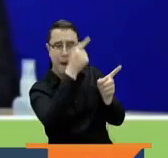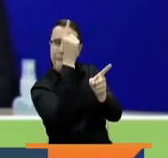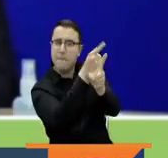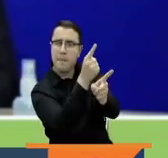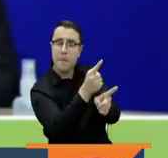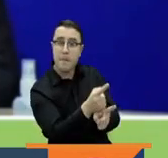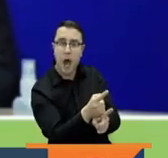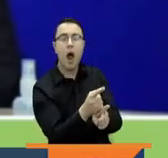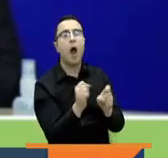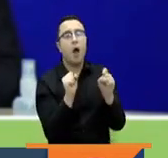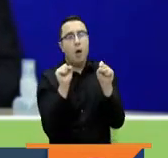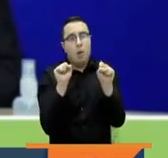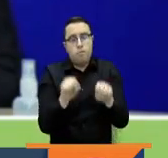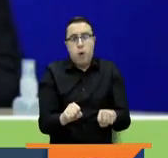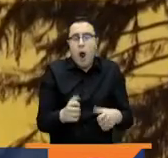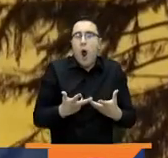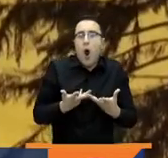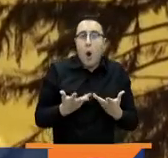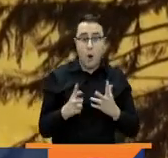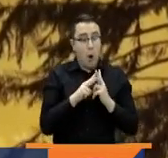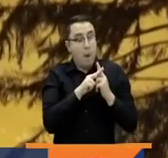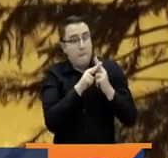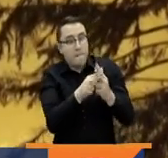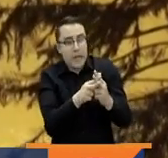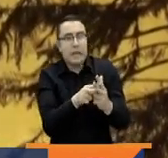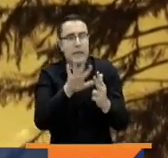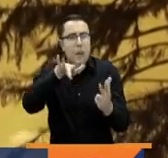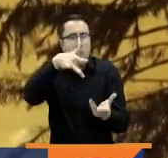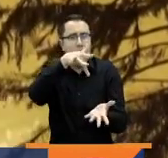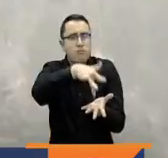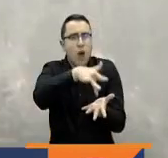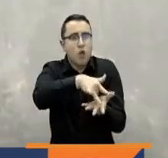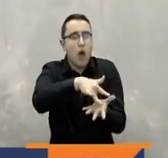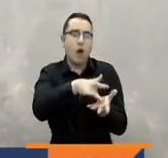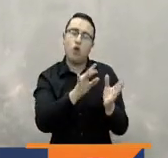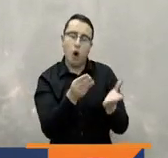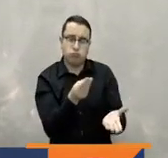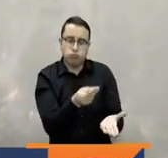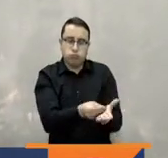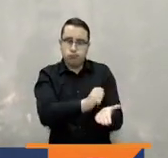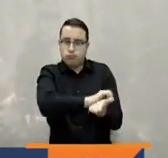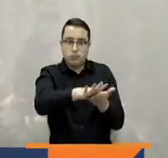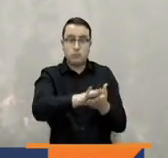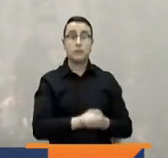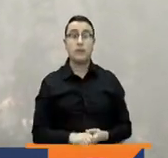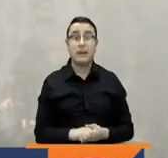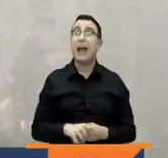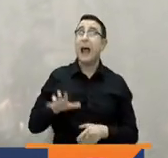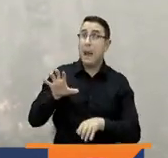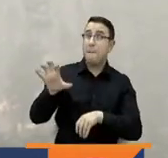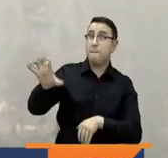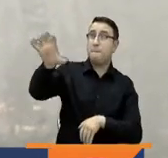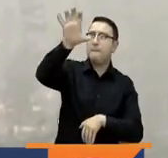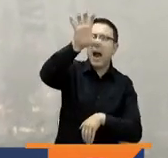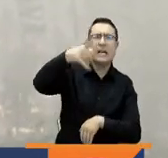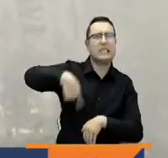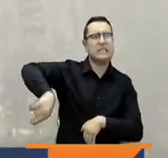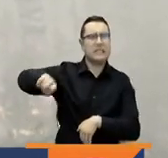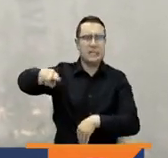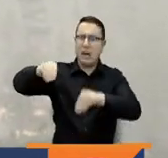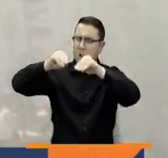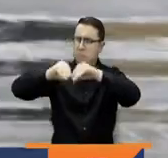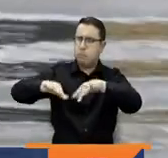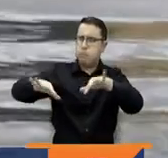con donación efectiva de créditos. El mandatario pidió que los países que han sido mayores contaminantes aporten más recursos a la lucha contra el cambio